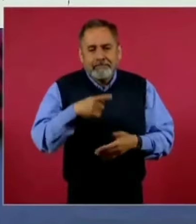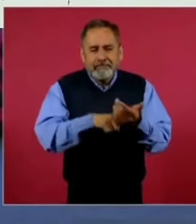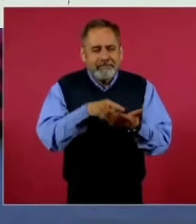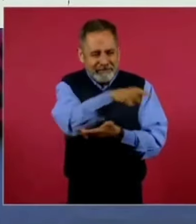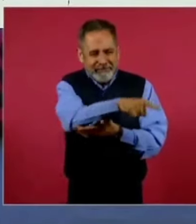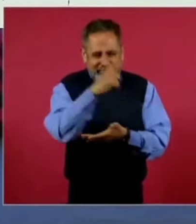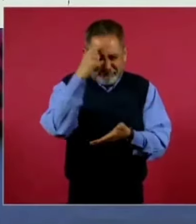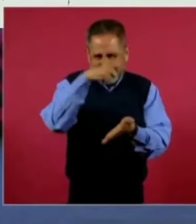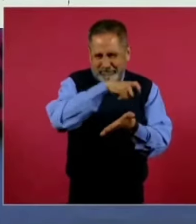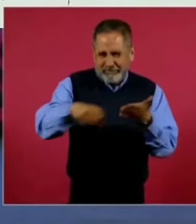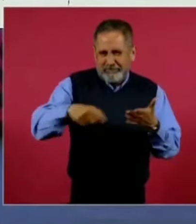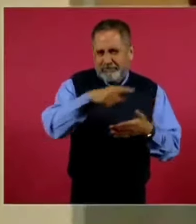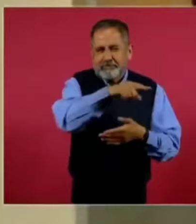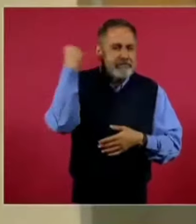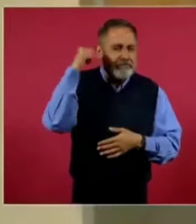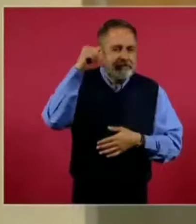Diamante